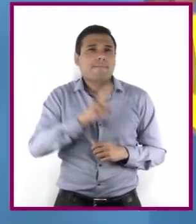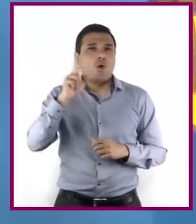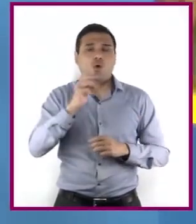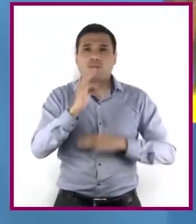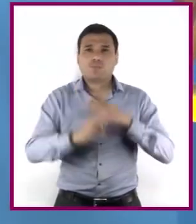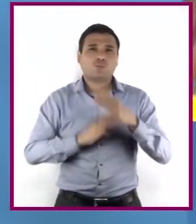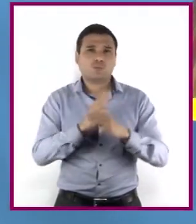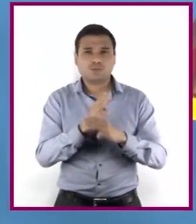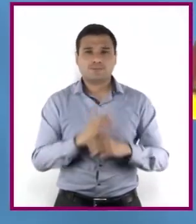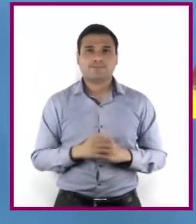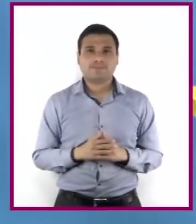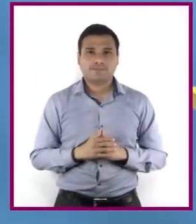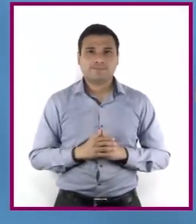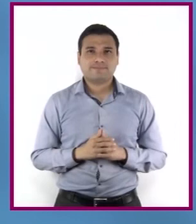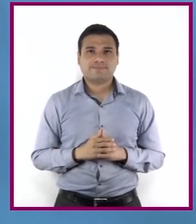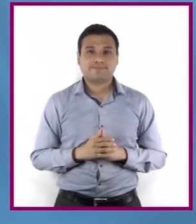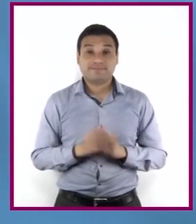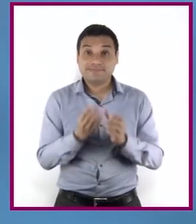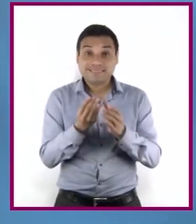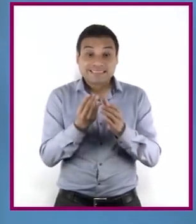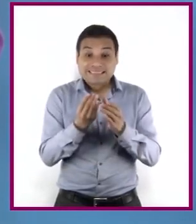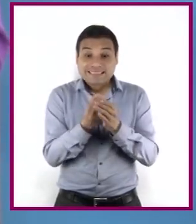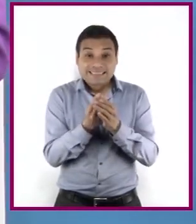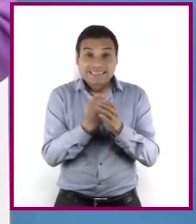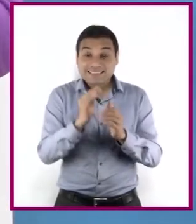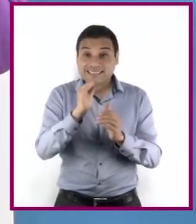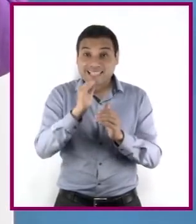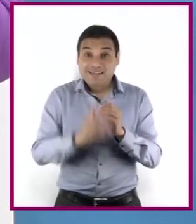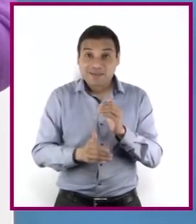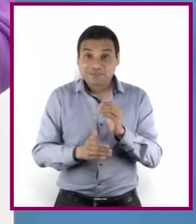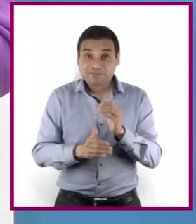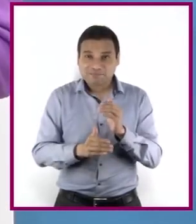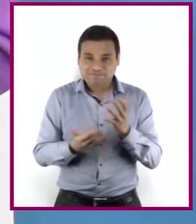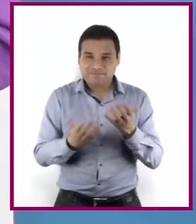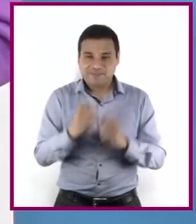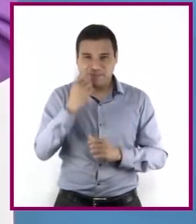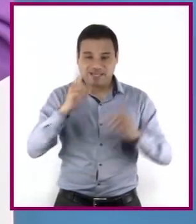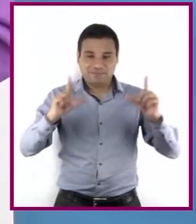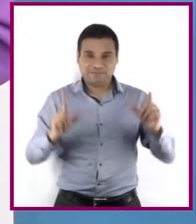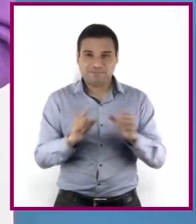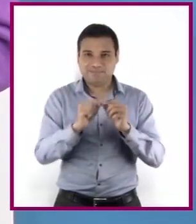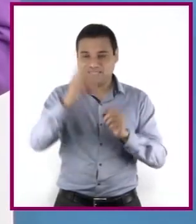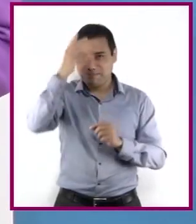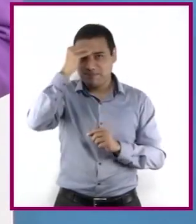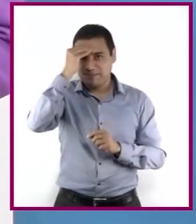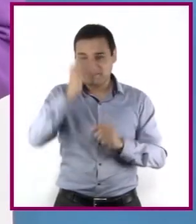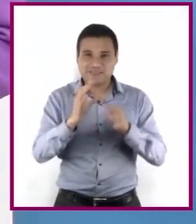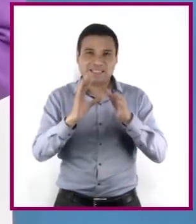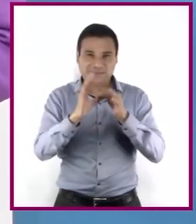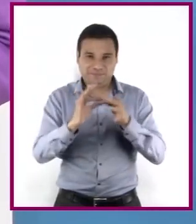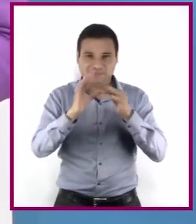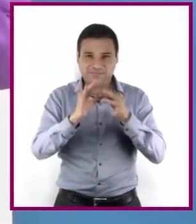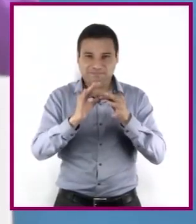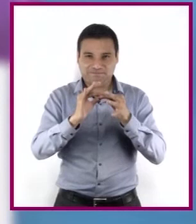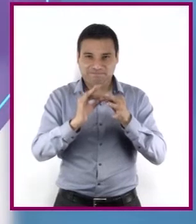sociedad. Estamos casi por concluir. Así que recapitulemos lo visto en la